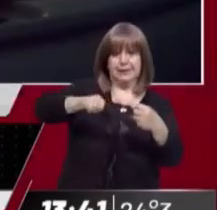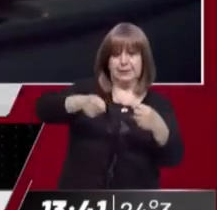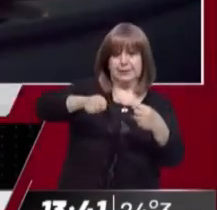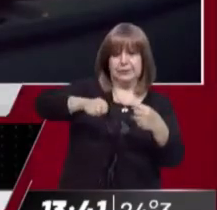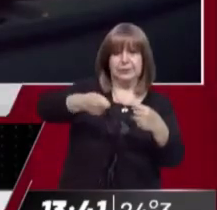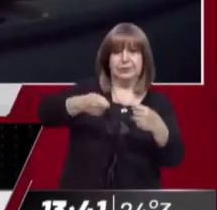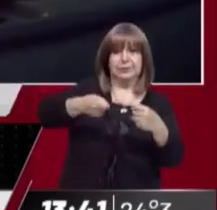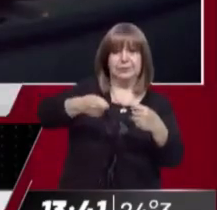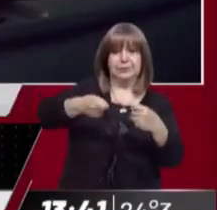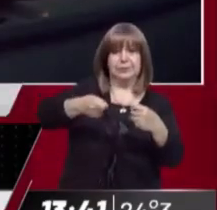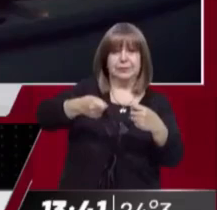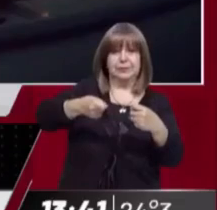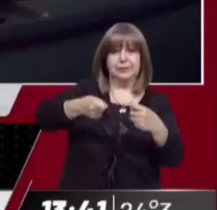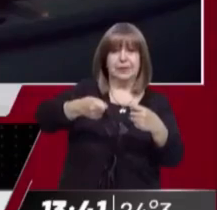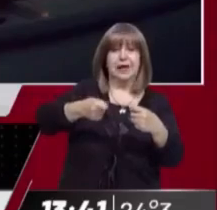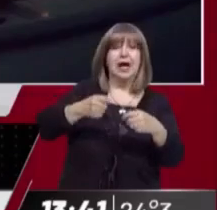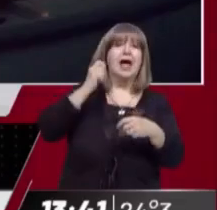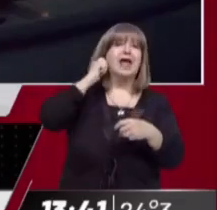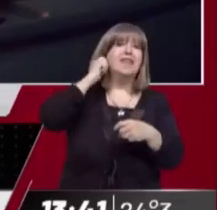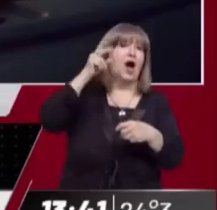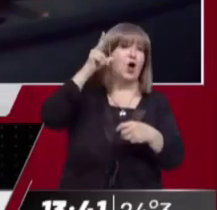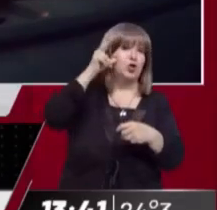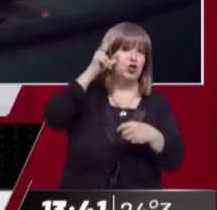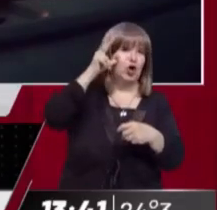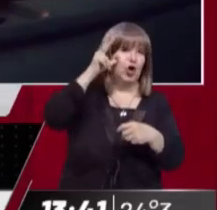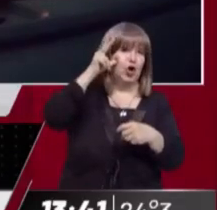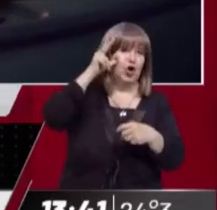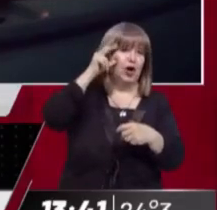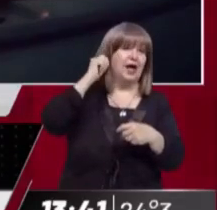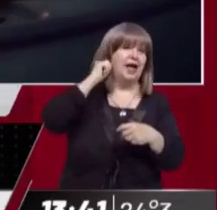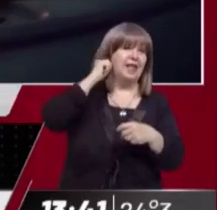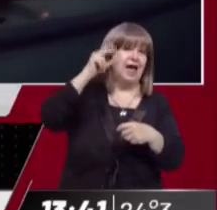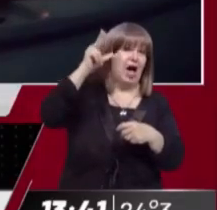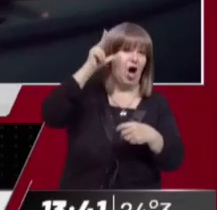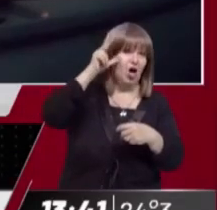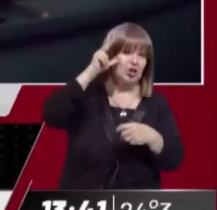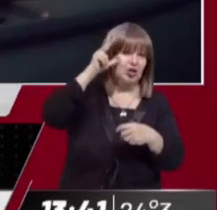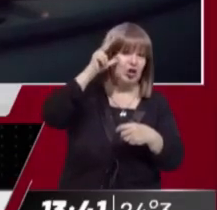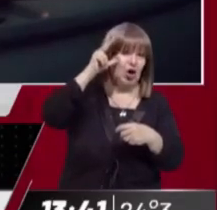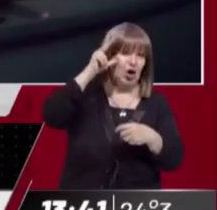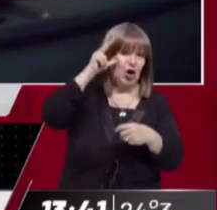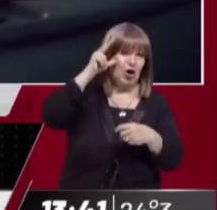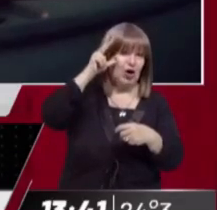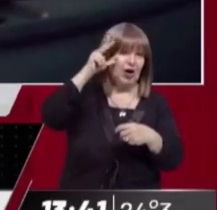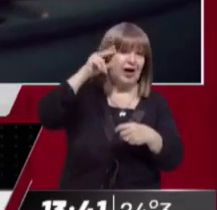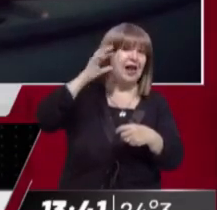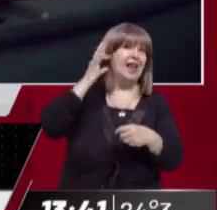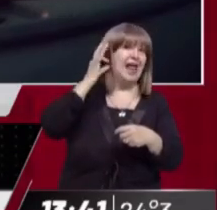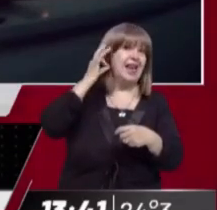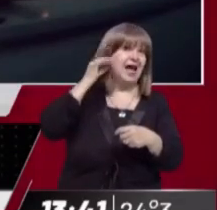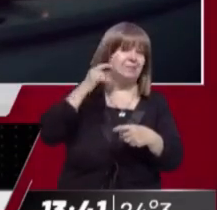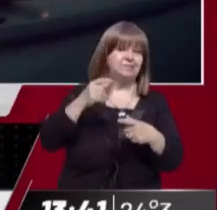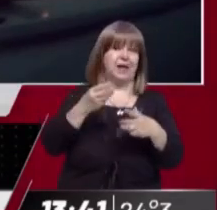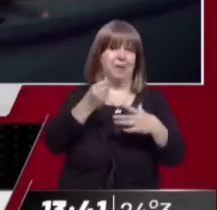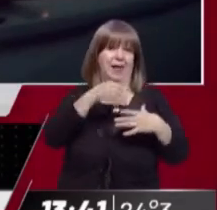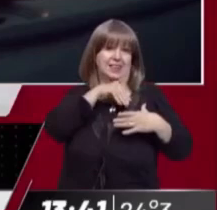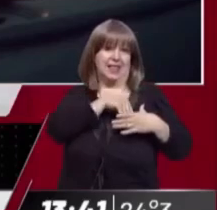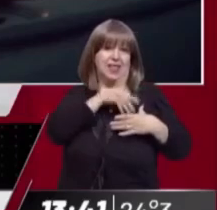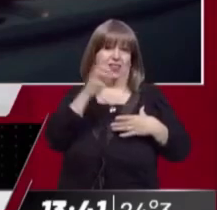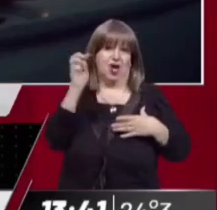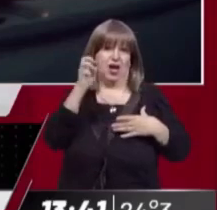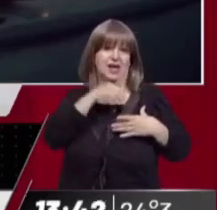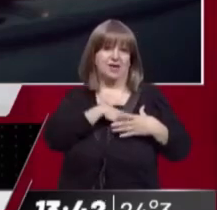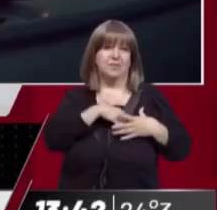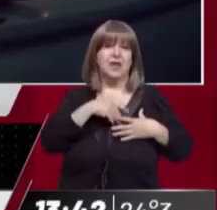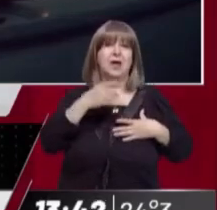exactamente ocho añitos nada más eh estamos hablando de ocho ahí me salió bien 8 años eh Y eh hizo